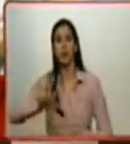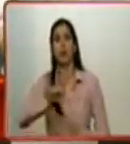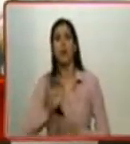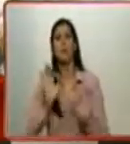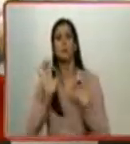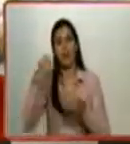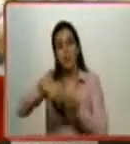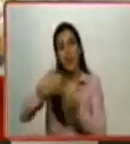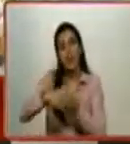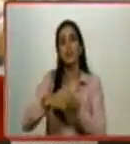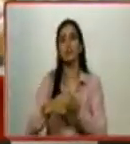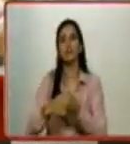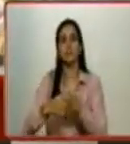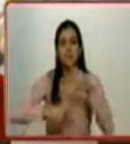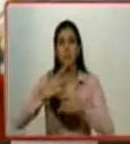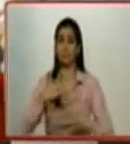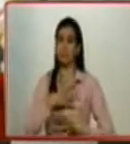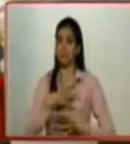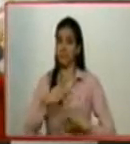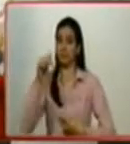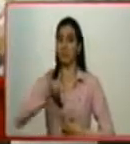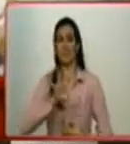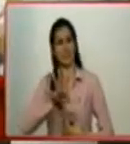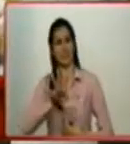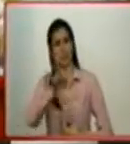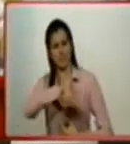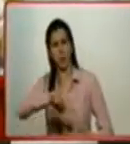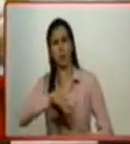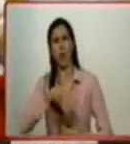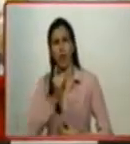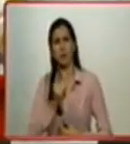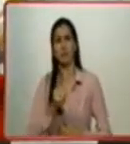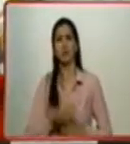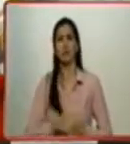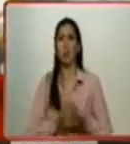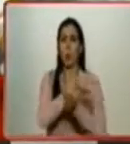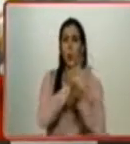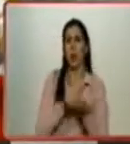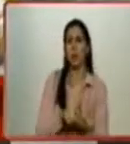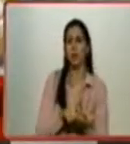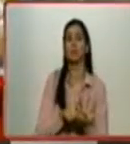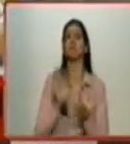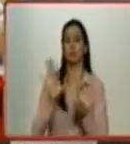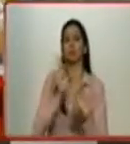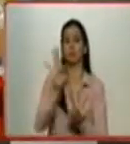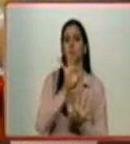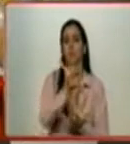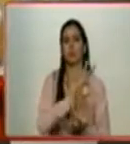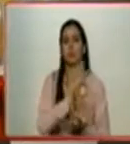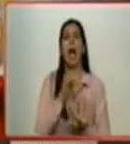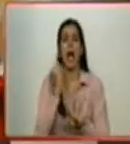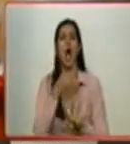Maracaibo, viene haciendo un proceso bien interesante. Aquí, de los 5 circuitos que componen la ciudad, 4 van a estar representados